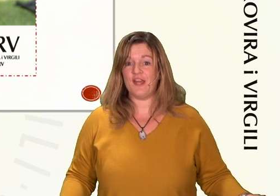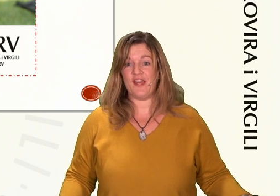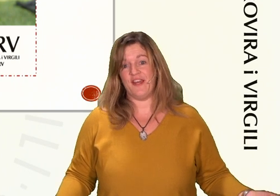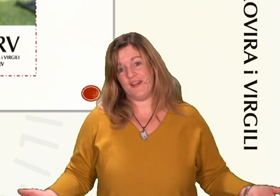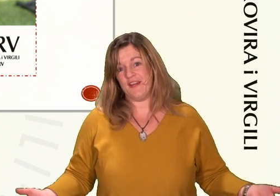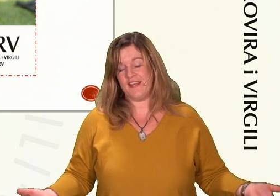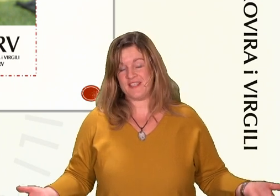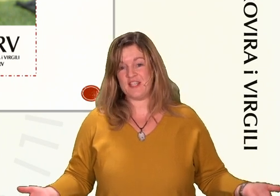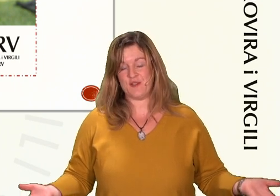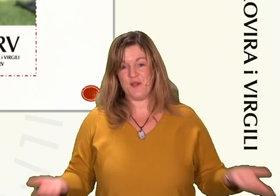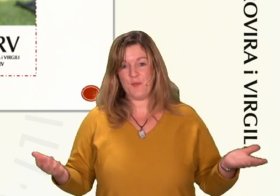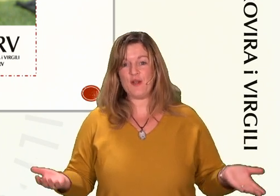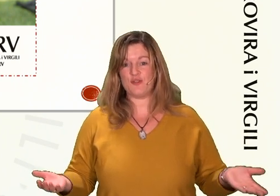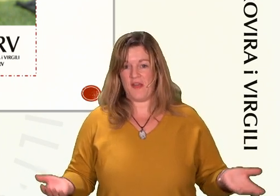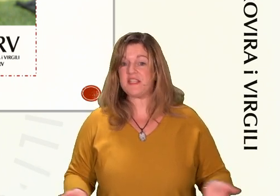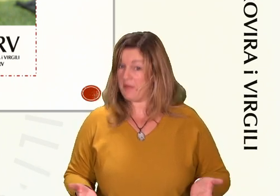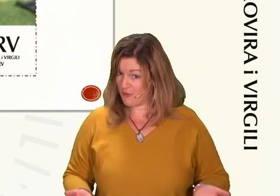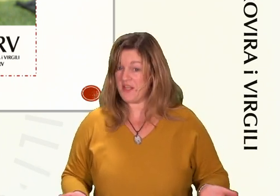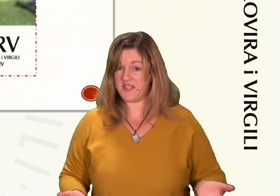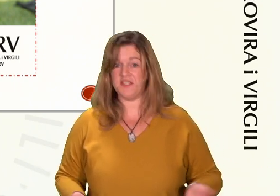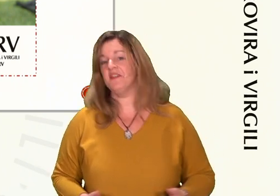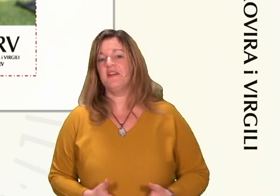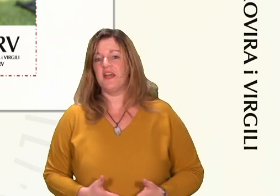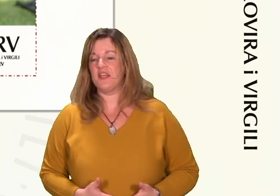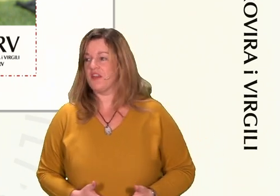Espero que estéis muy ilusionadas, que